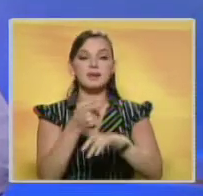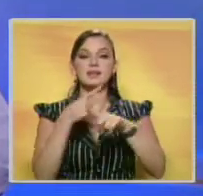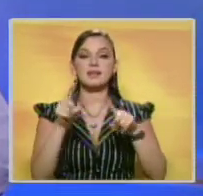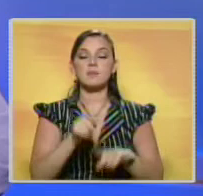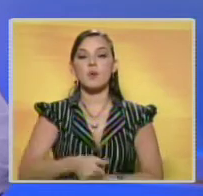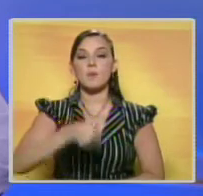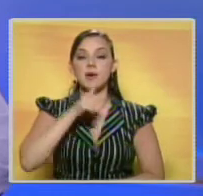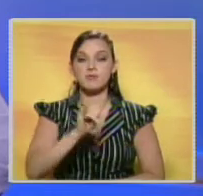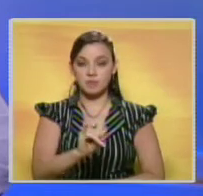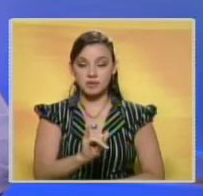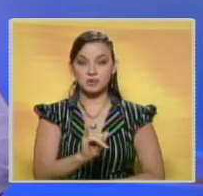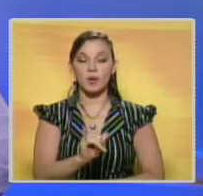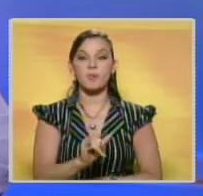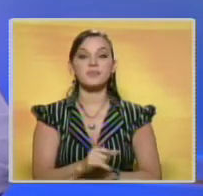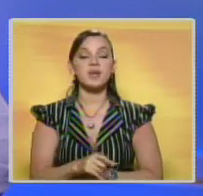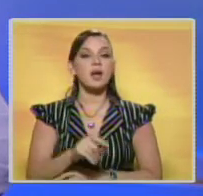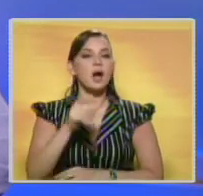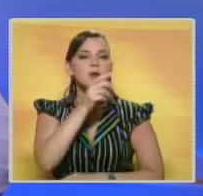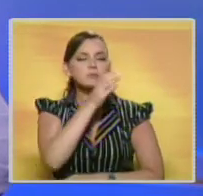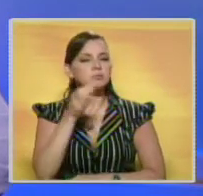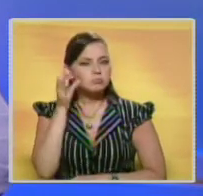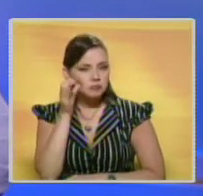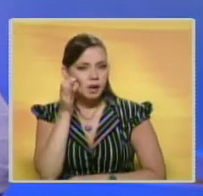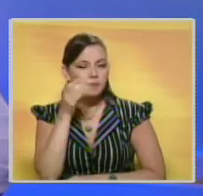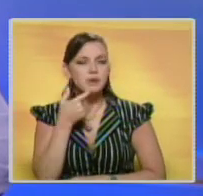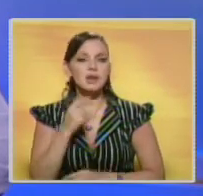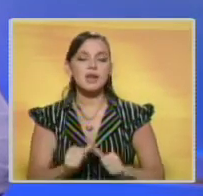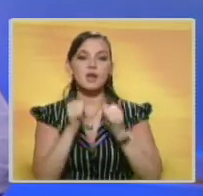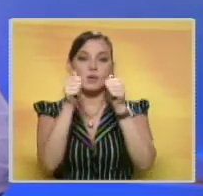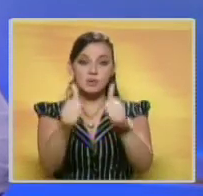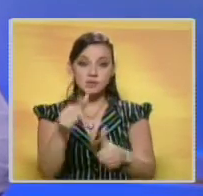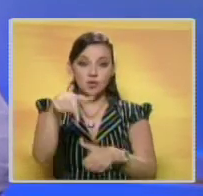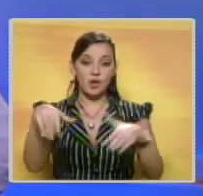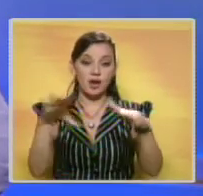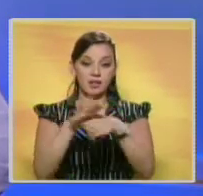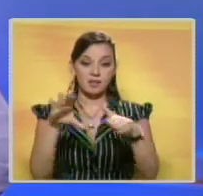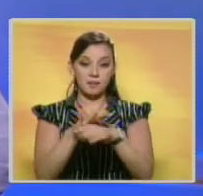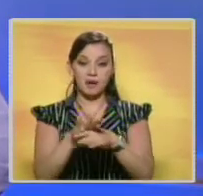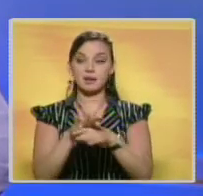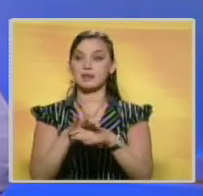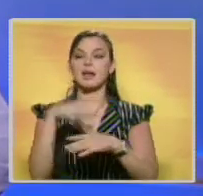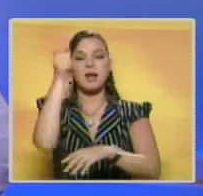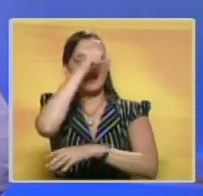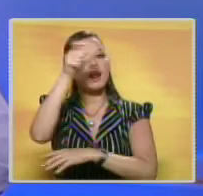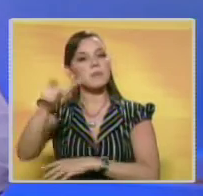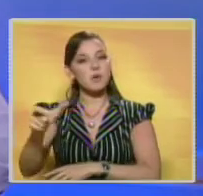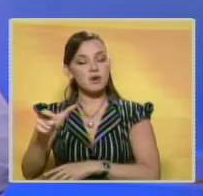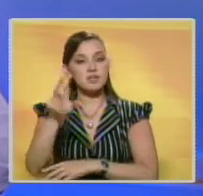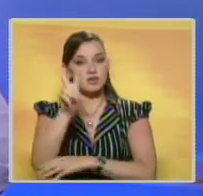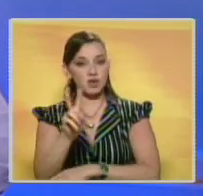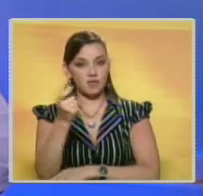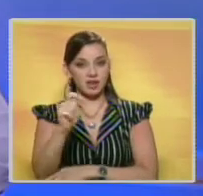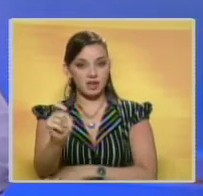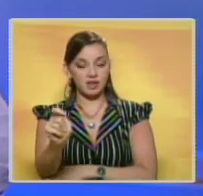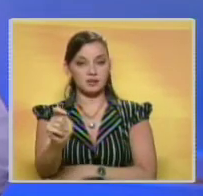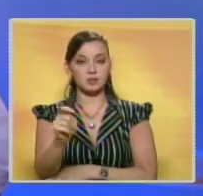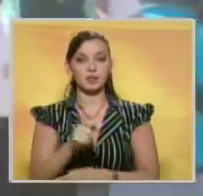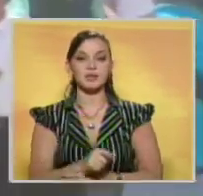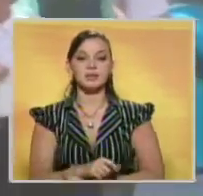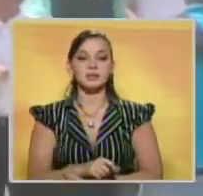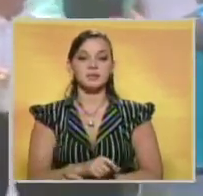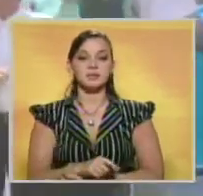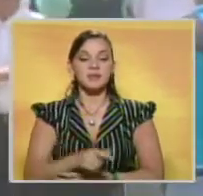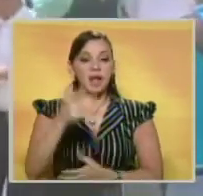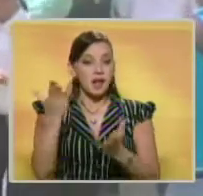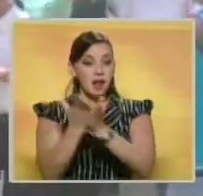del estado Miranda, Enrique Capriles Radonsky, inauguró este martes la escuela Nelson Mandela en la población de los Valles del Tuy, en la entidad mirandina.